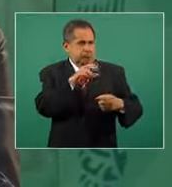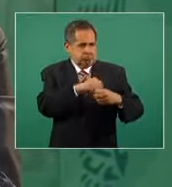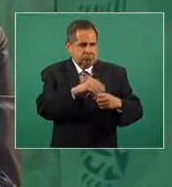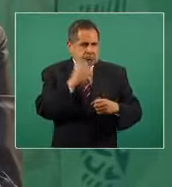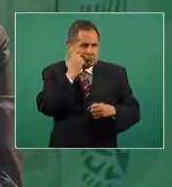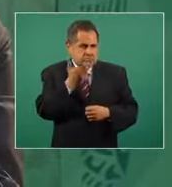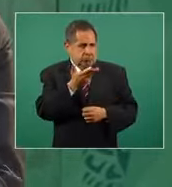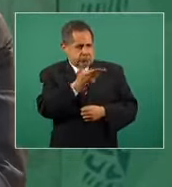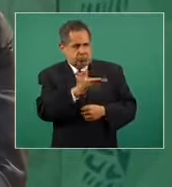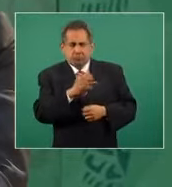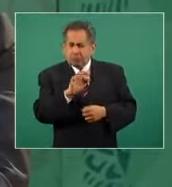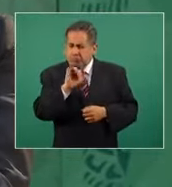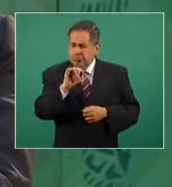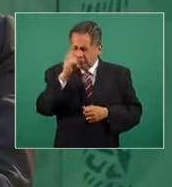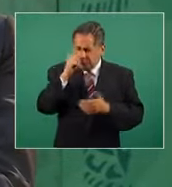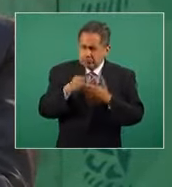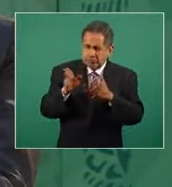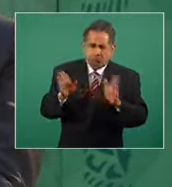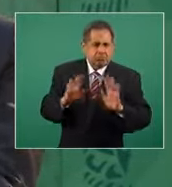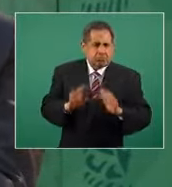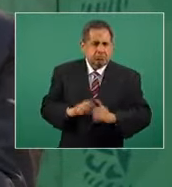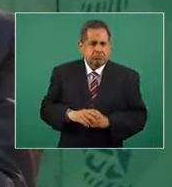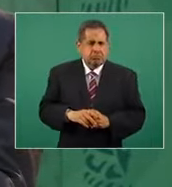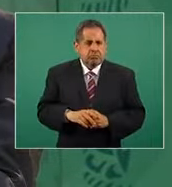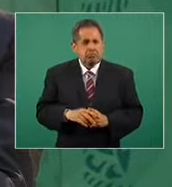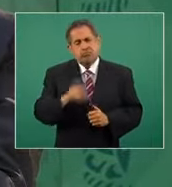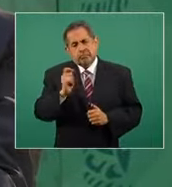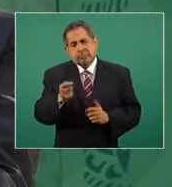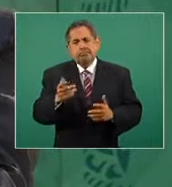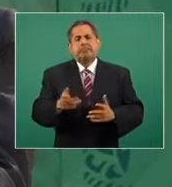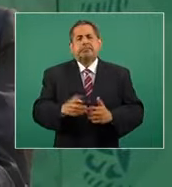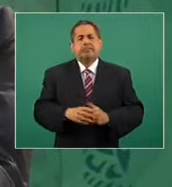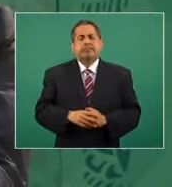lo solicite. Desde luego